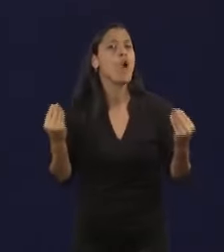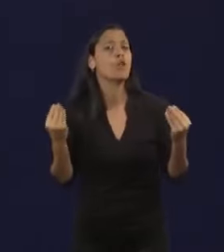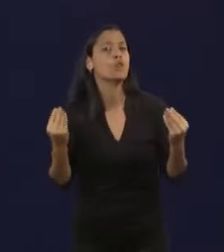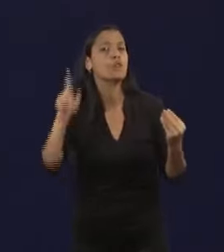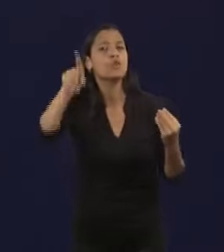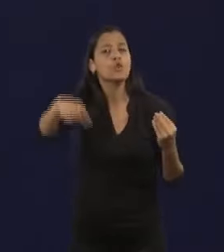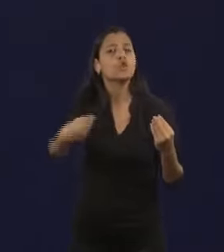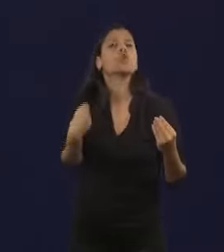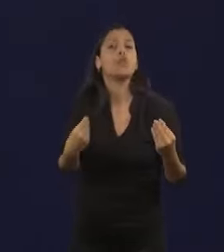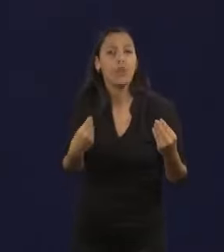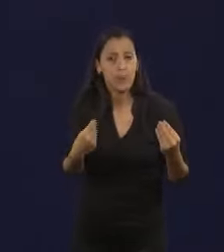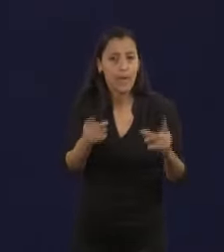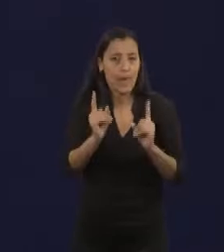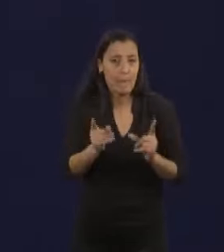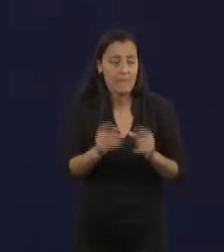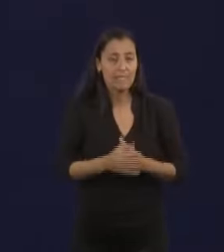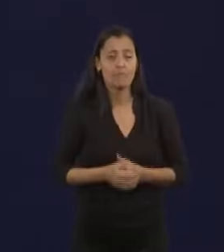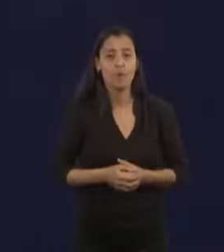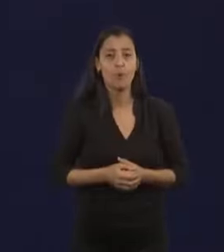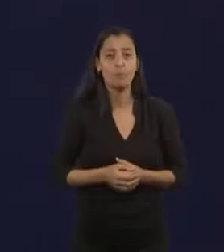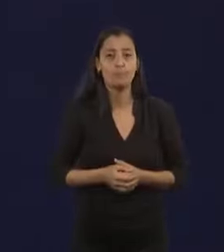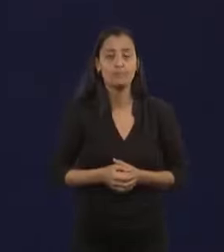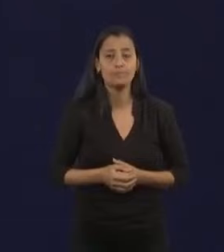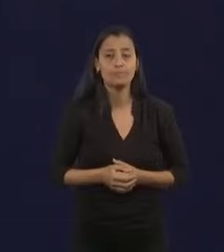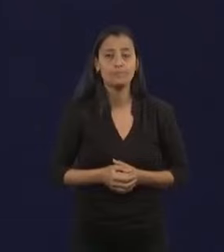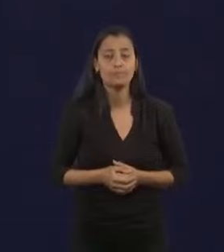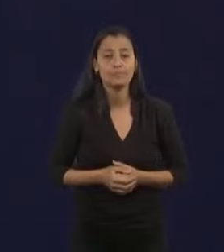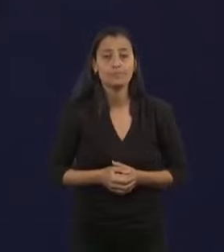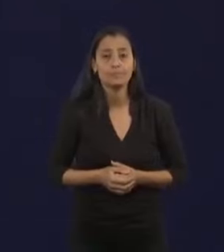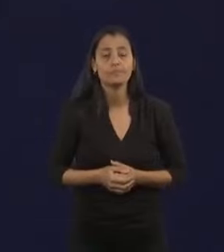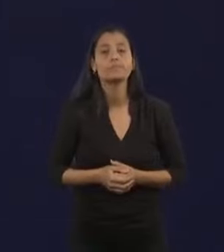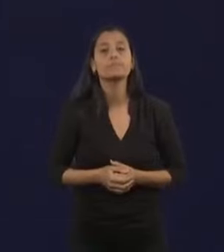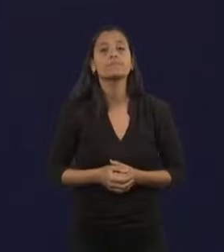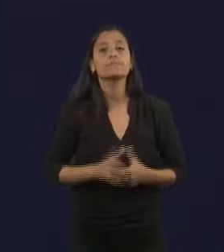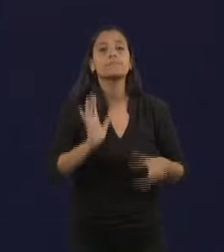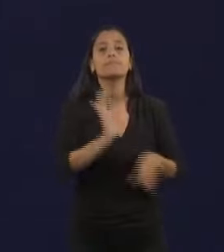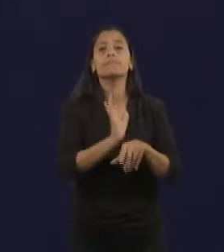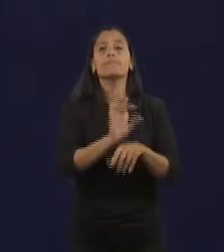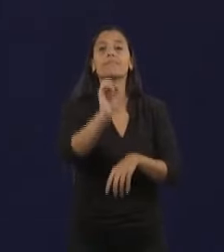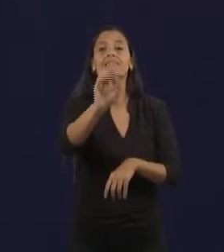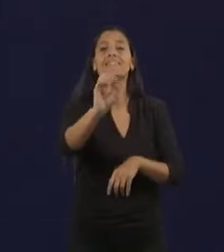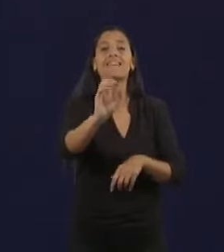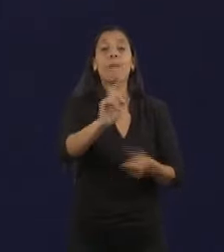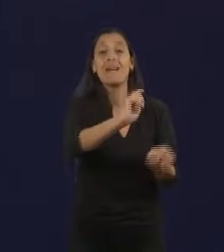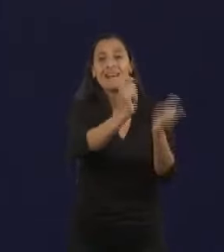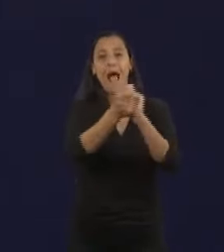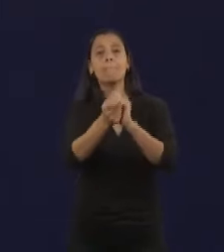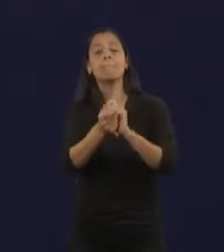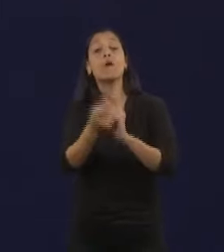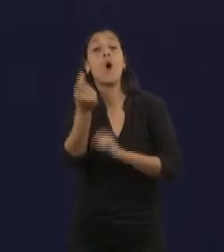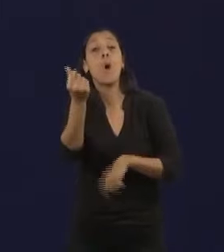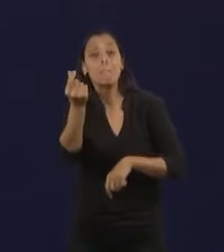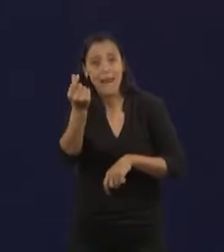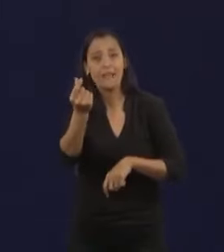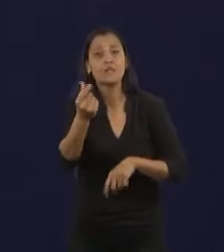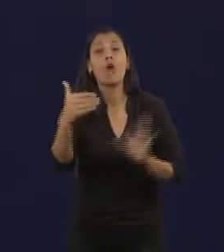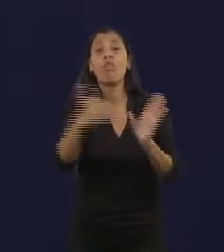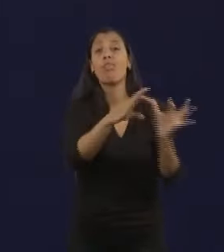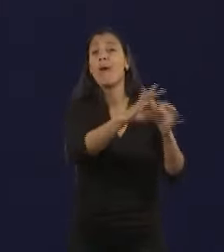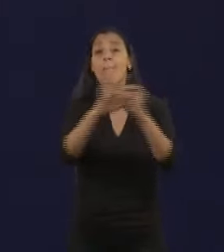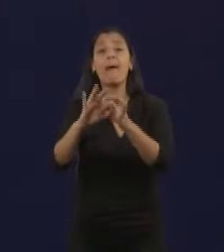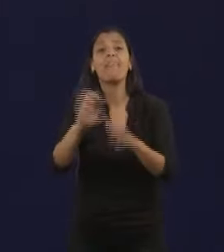el pase lo que se llama el pass through o el el pase de El pase a precios por un ajuste en la cotización del dólar